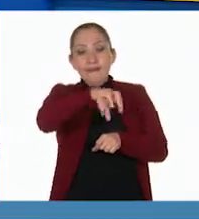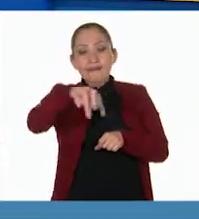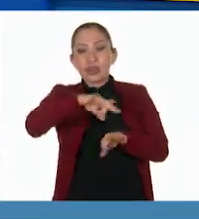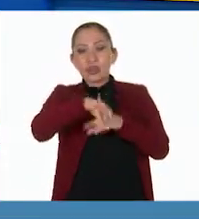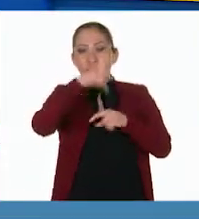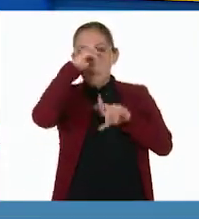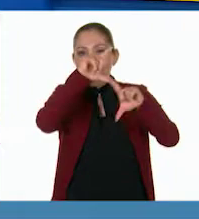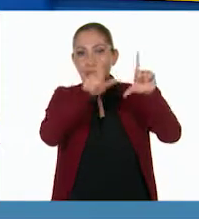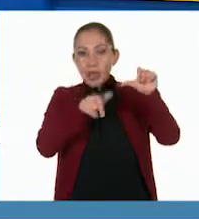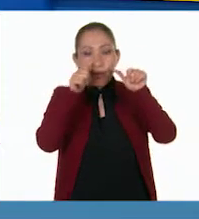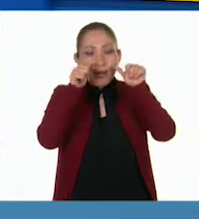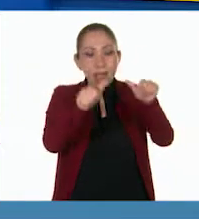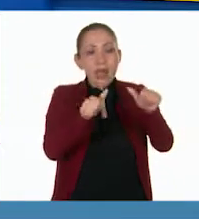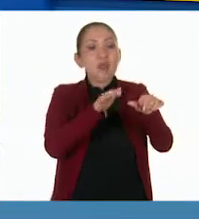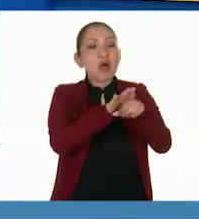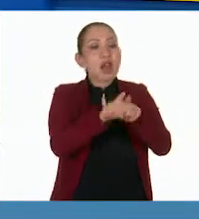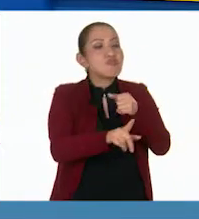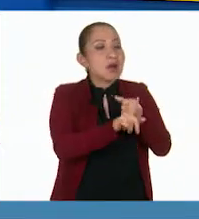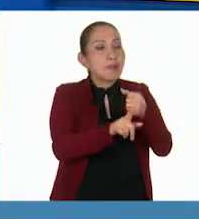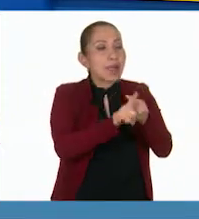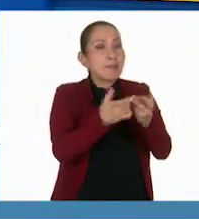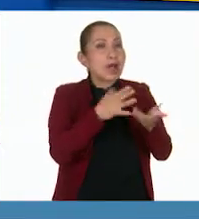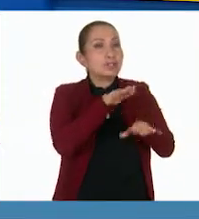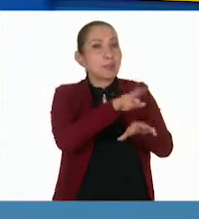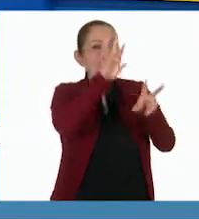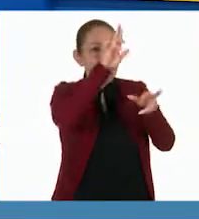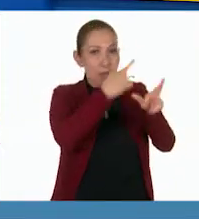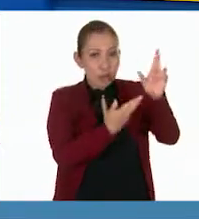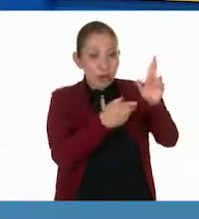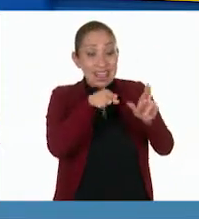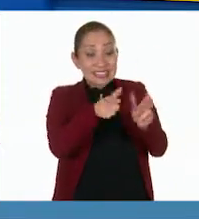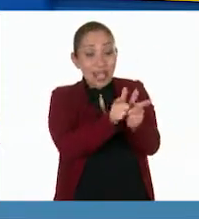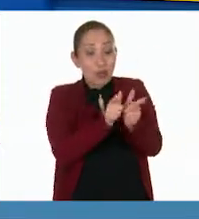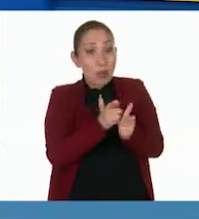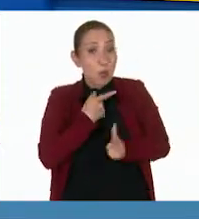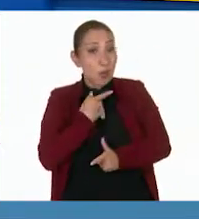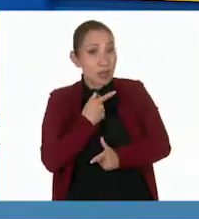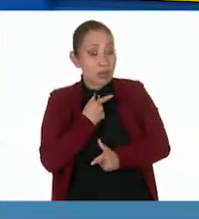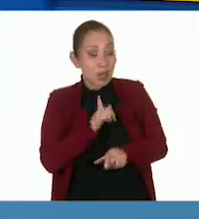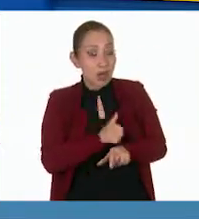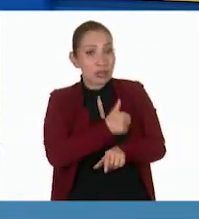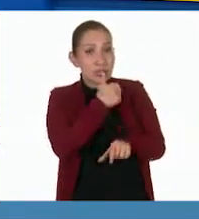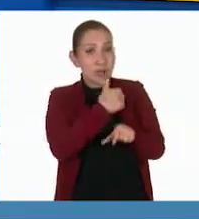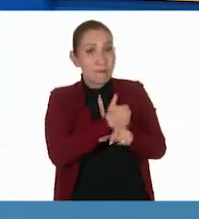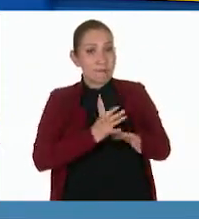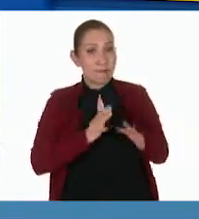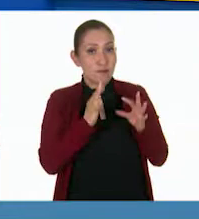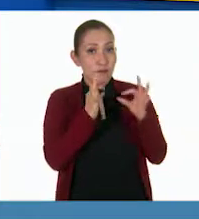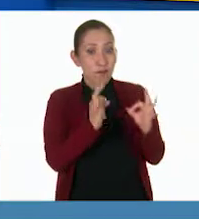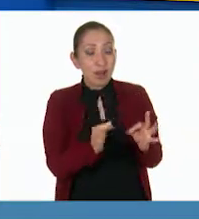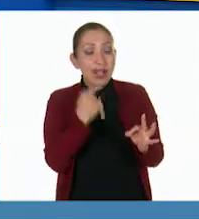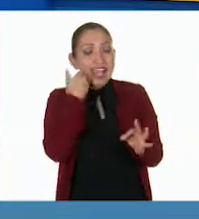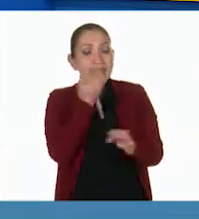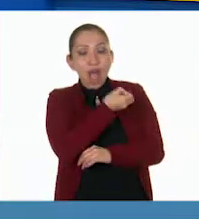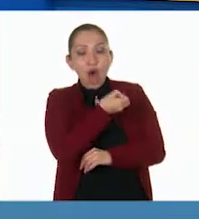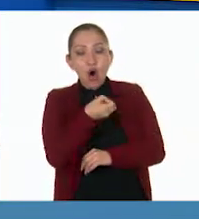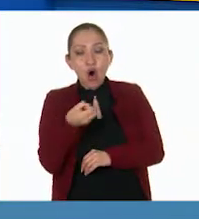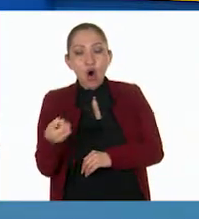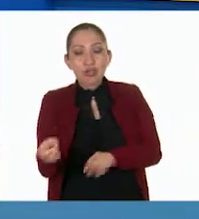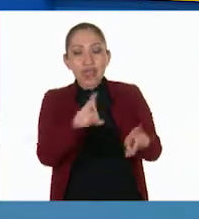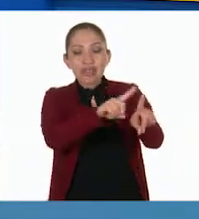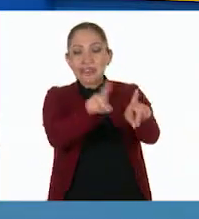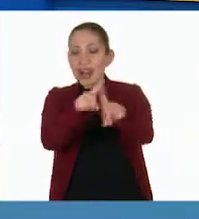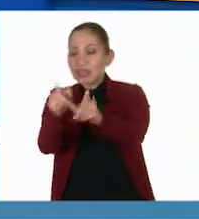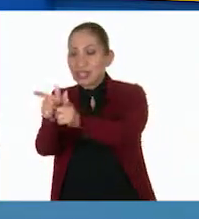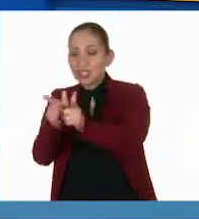país y atender las demandas revolucionarias. Este partido se fundó con la intención de poner orden a la diversidad de